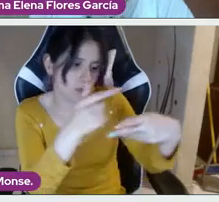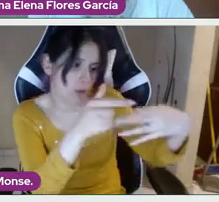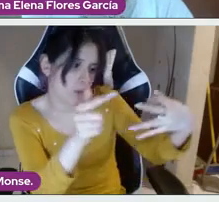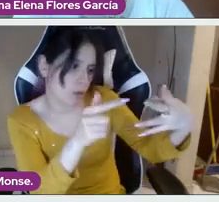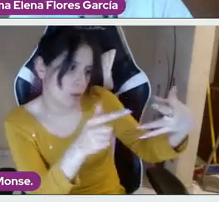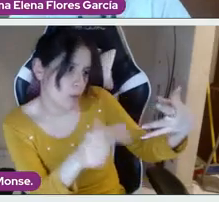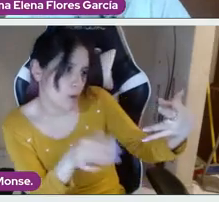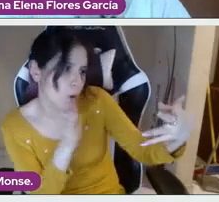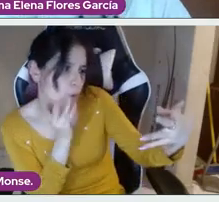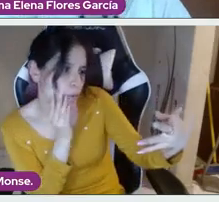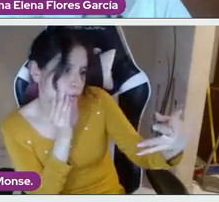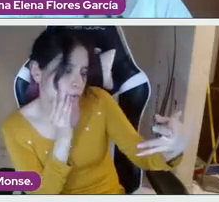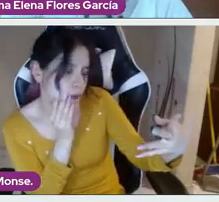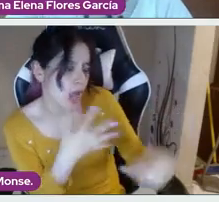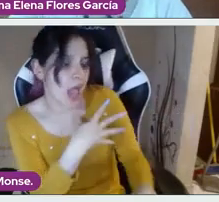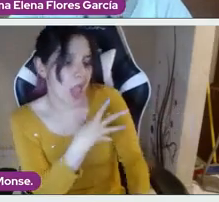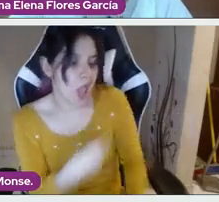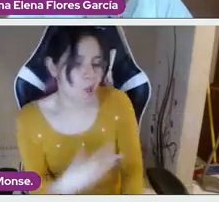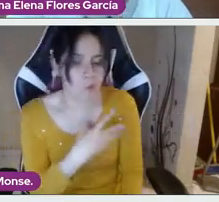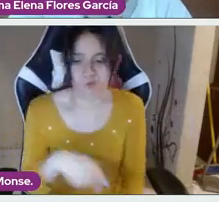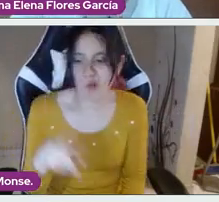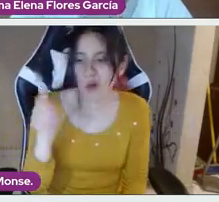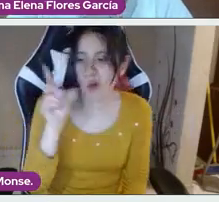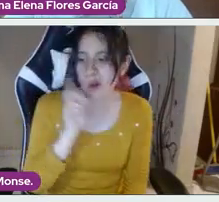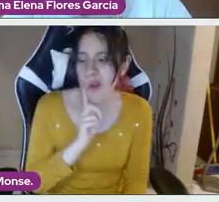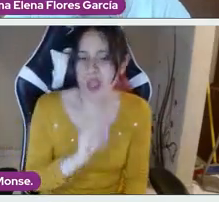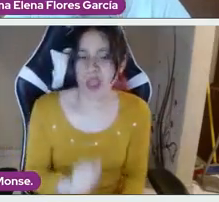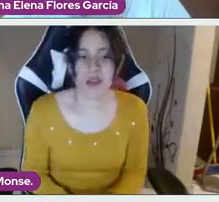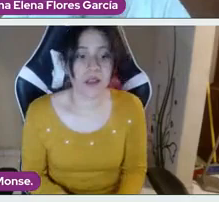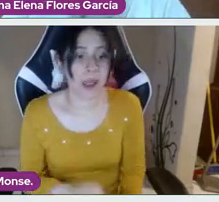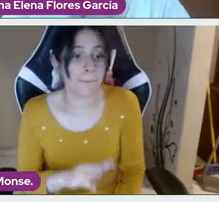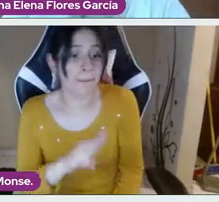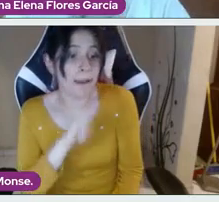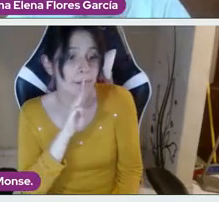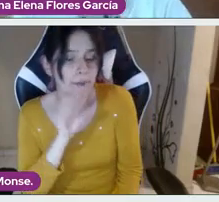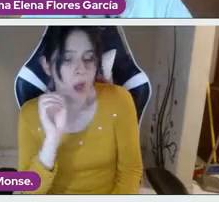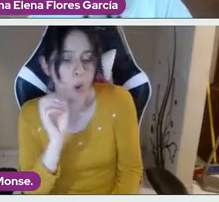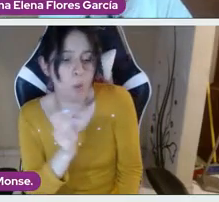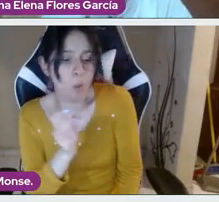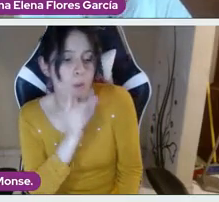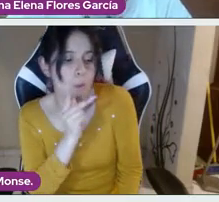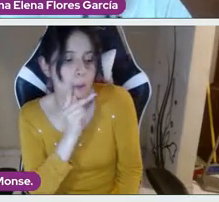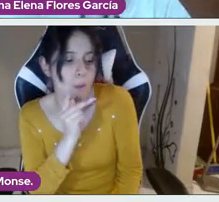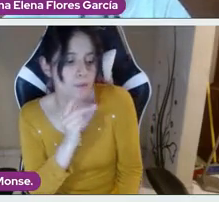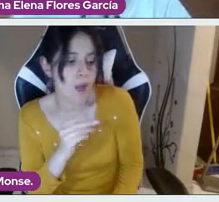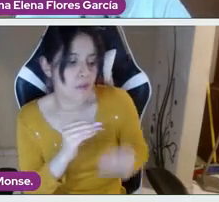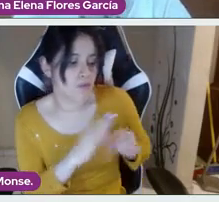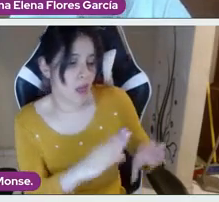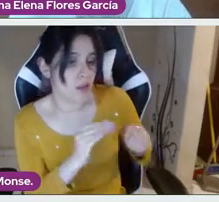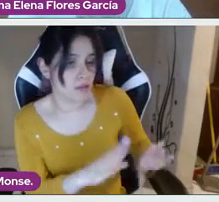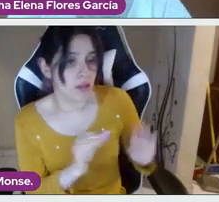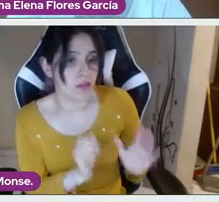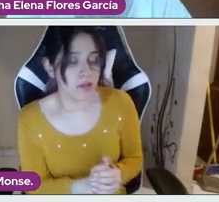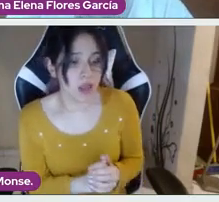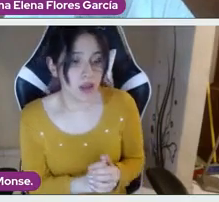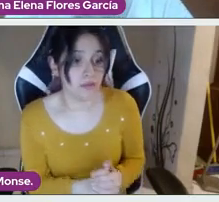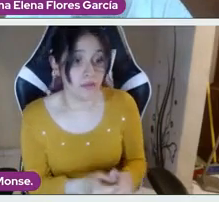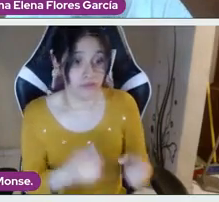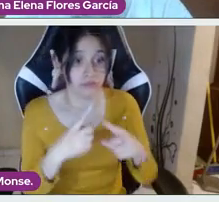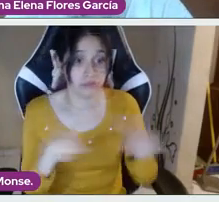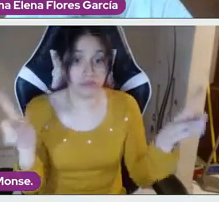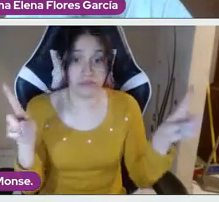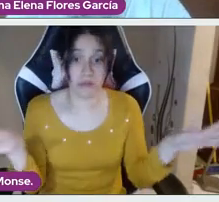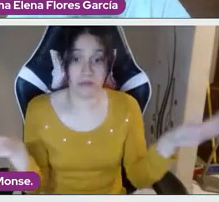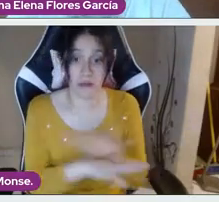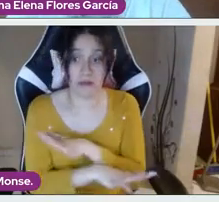hijas que son criados o educados por madres o padres solteros son más inteligentes. ¿Esto es